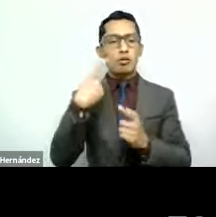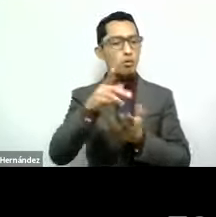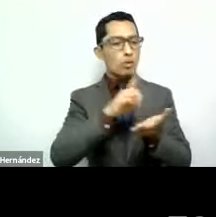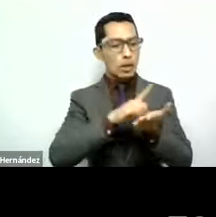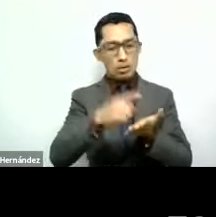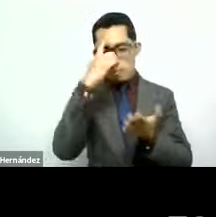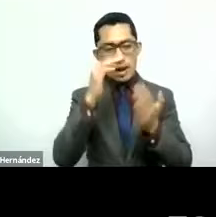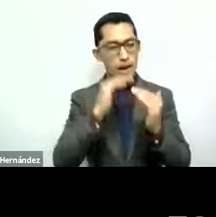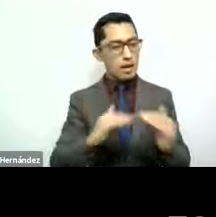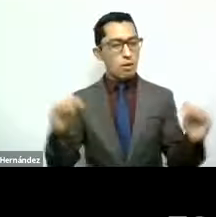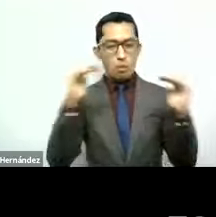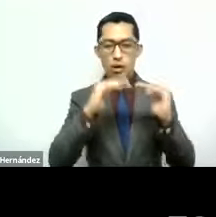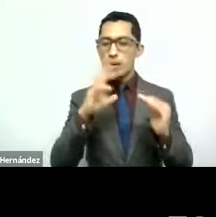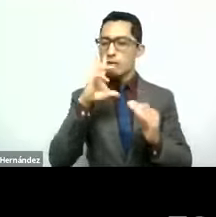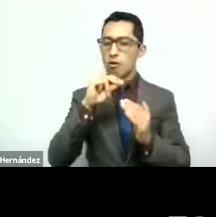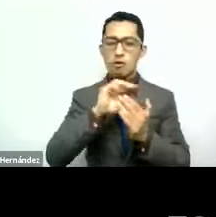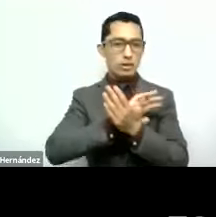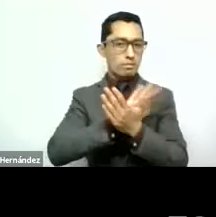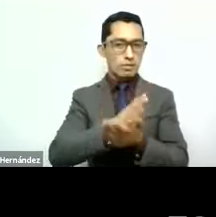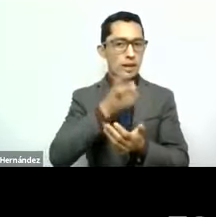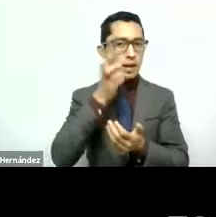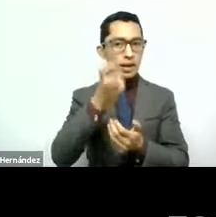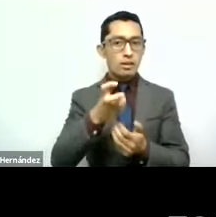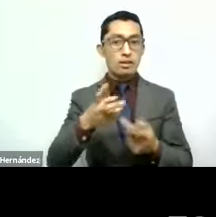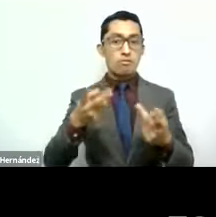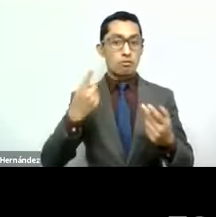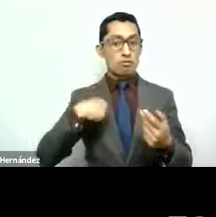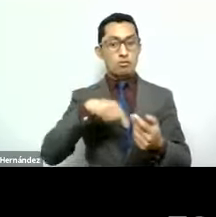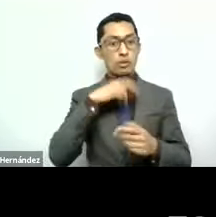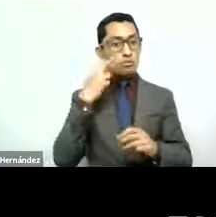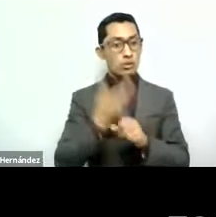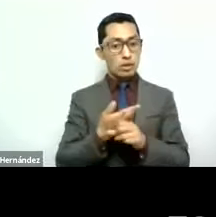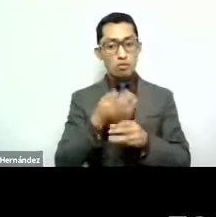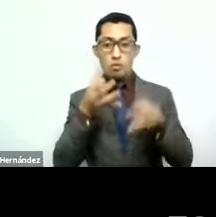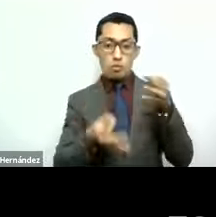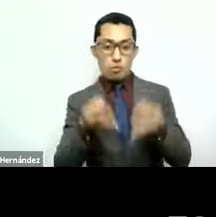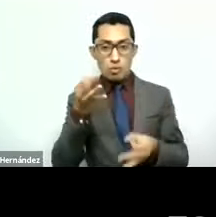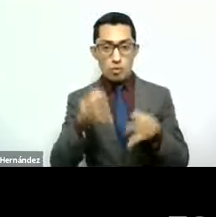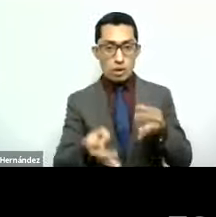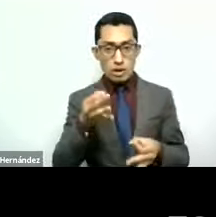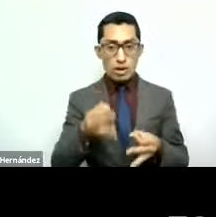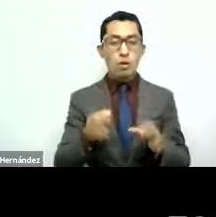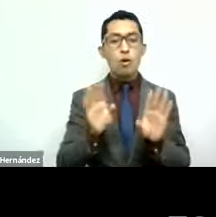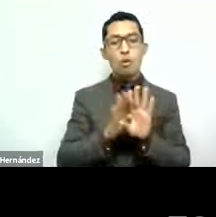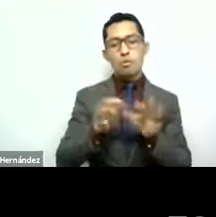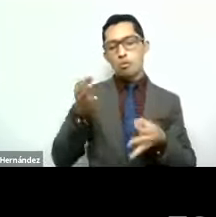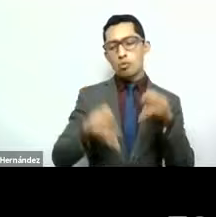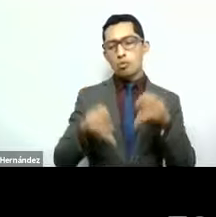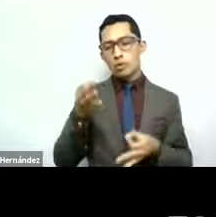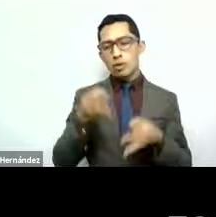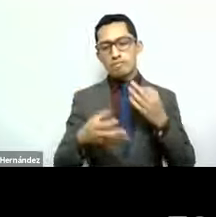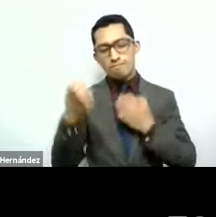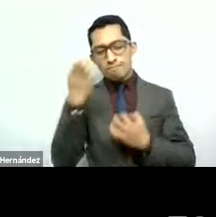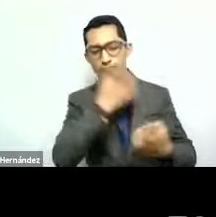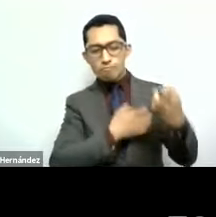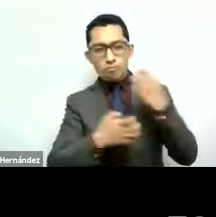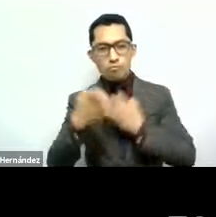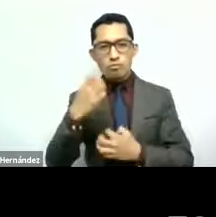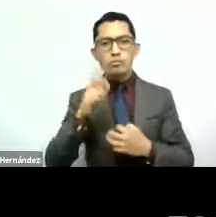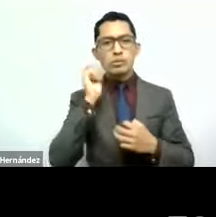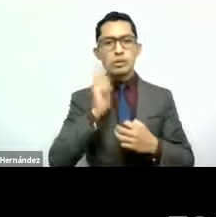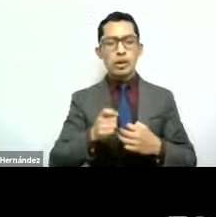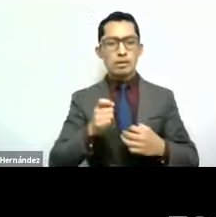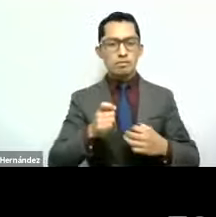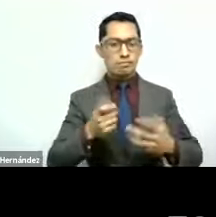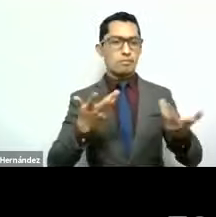no discriminación. Cuando quienes juzgamos advertimos que estamos juzgando a partes que están en total